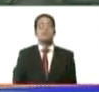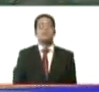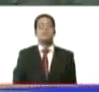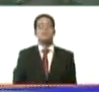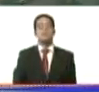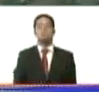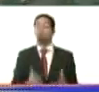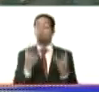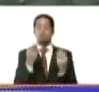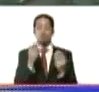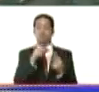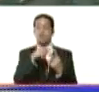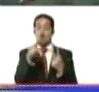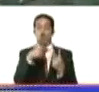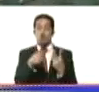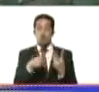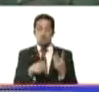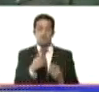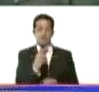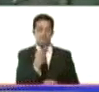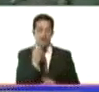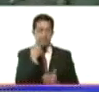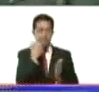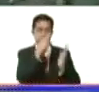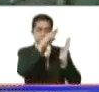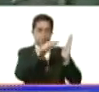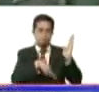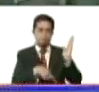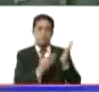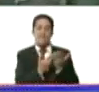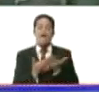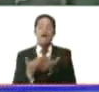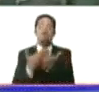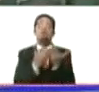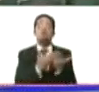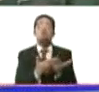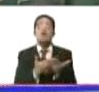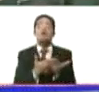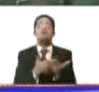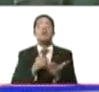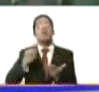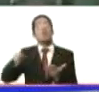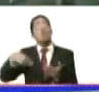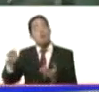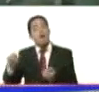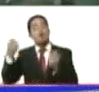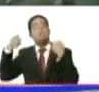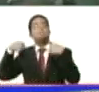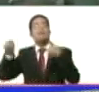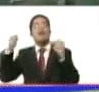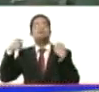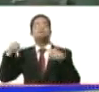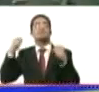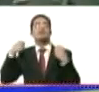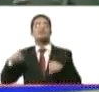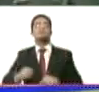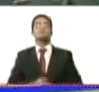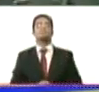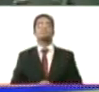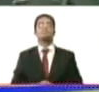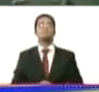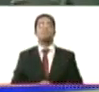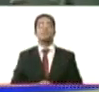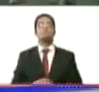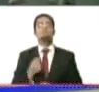Muchas cosas que hay que estudiar para aplicarlas, y yo puedo decir que